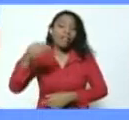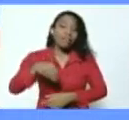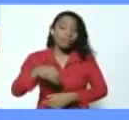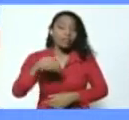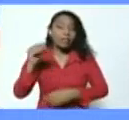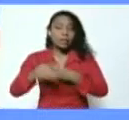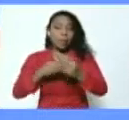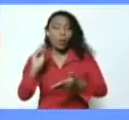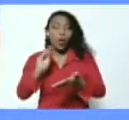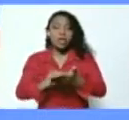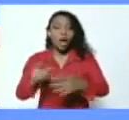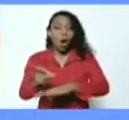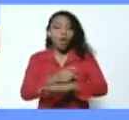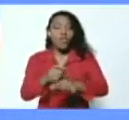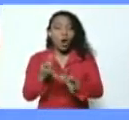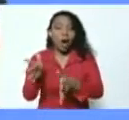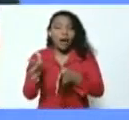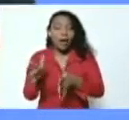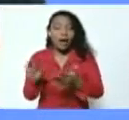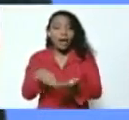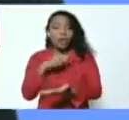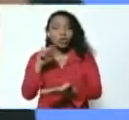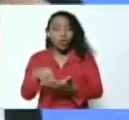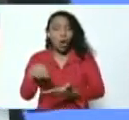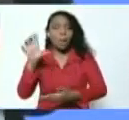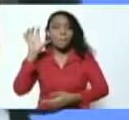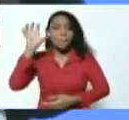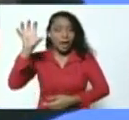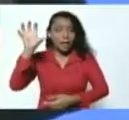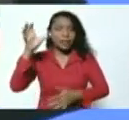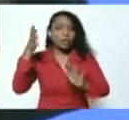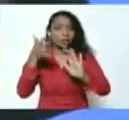un gobierno que quería ser nacionalista, patriota,